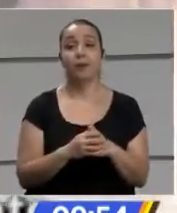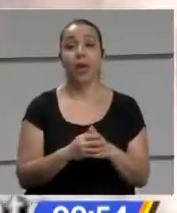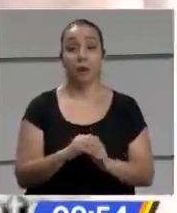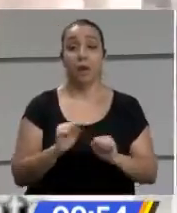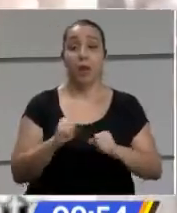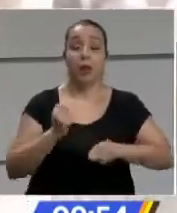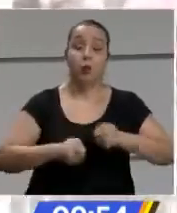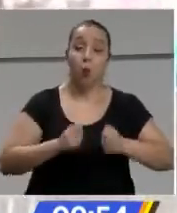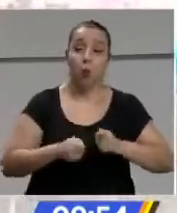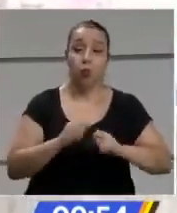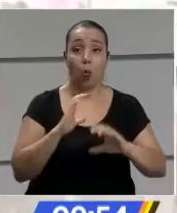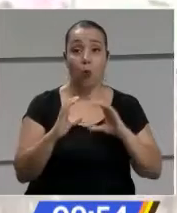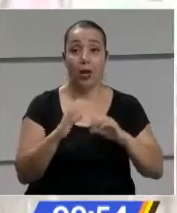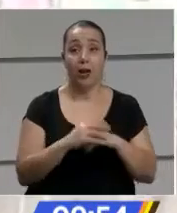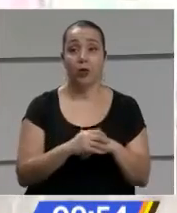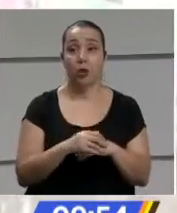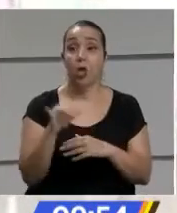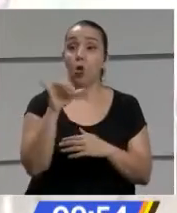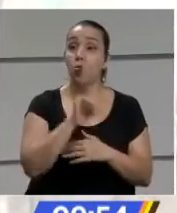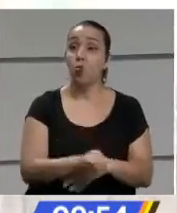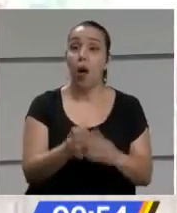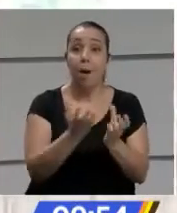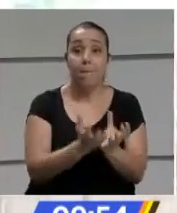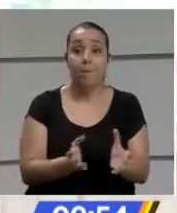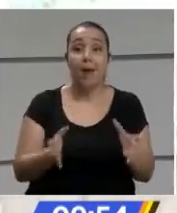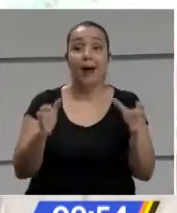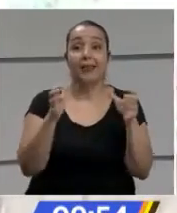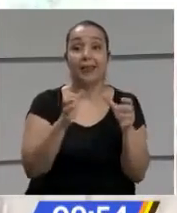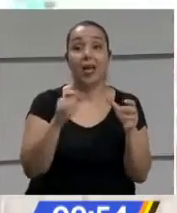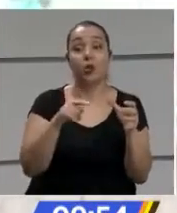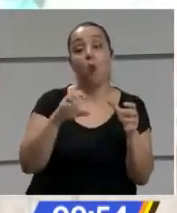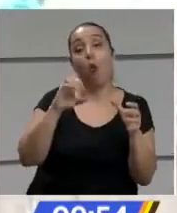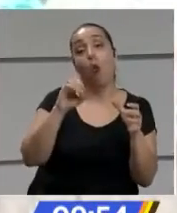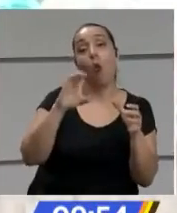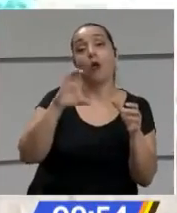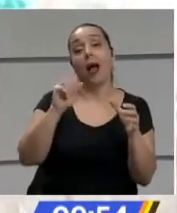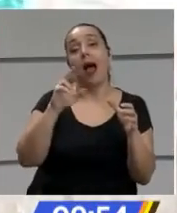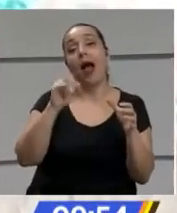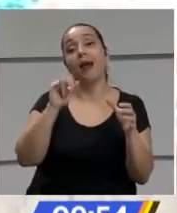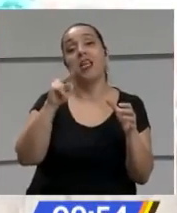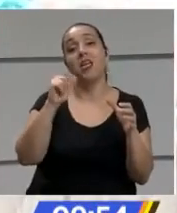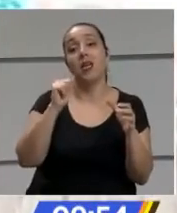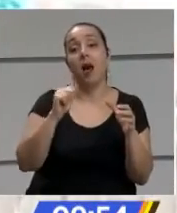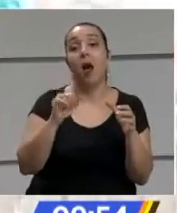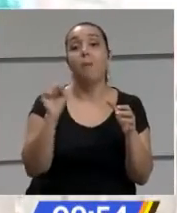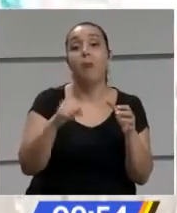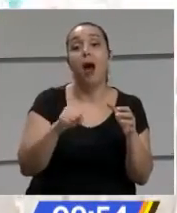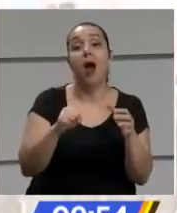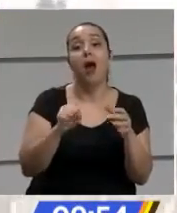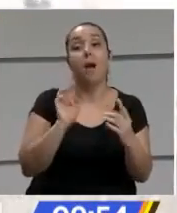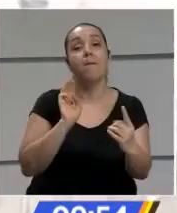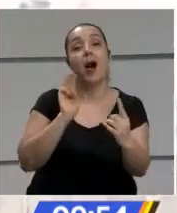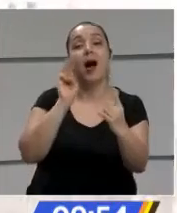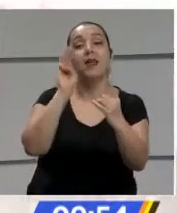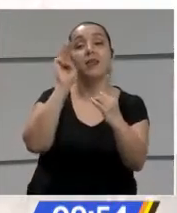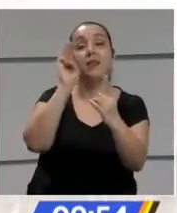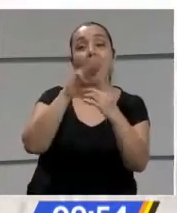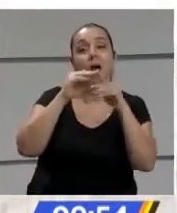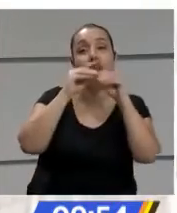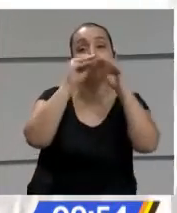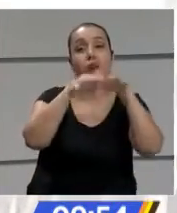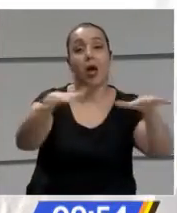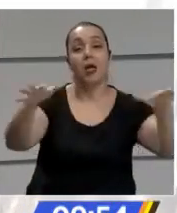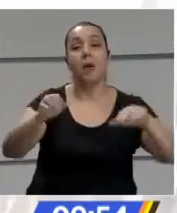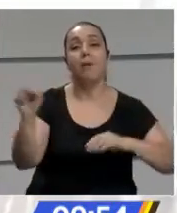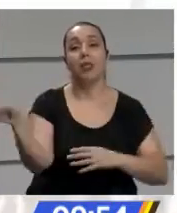un palato cufa de que niña bajo esta litio oye niña va chivora o la marica de